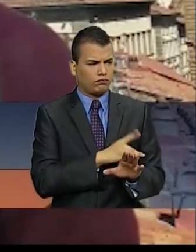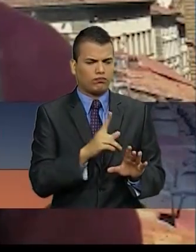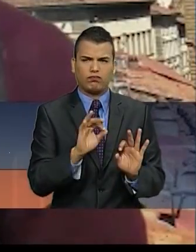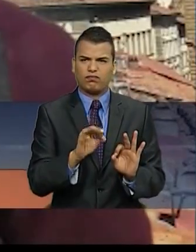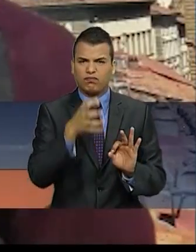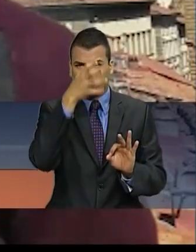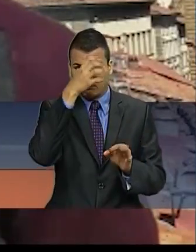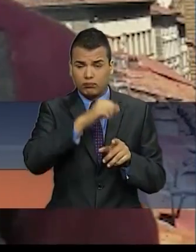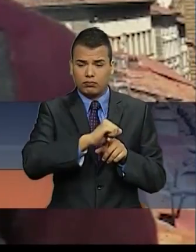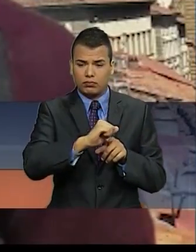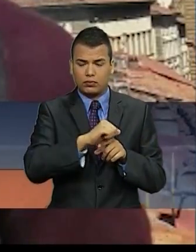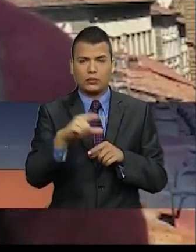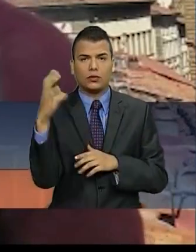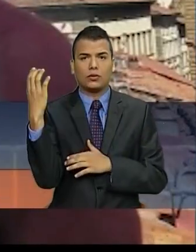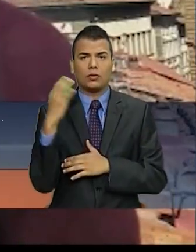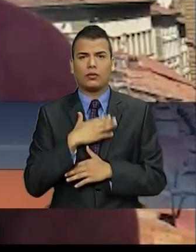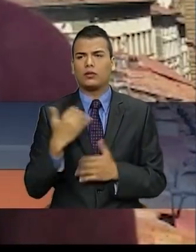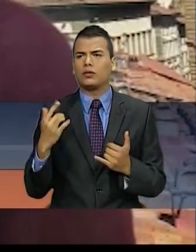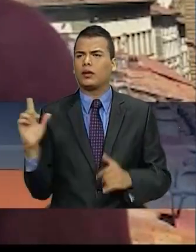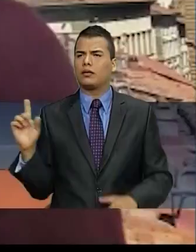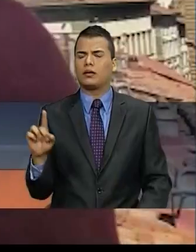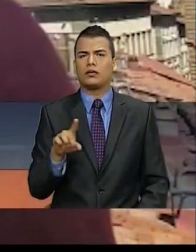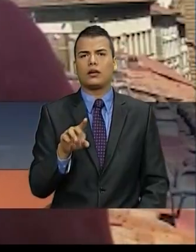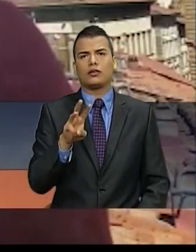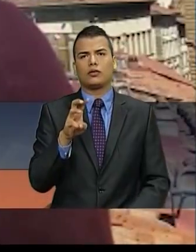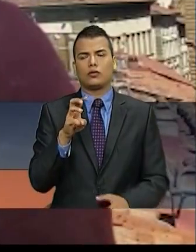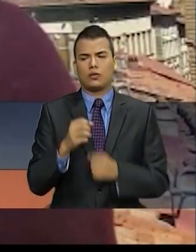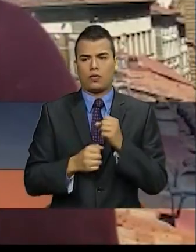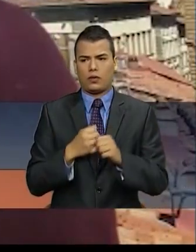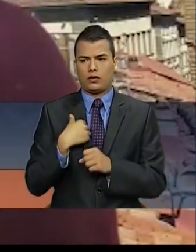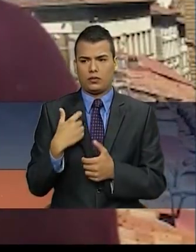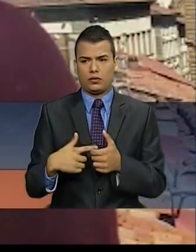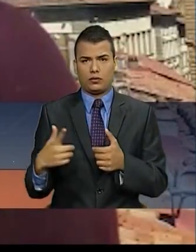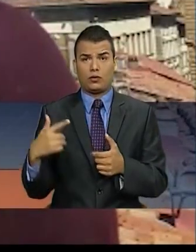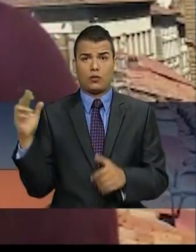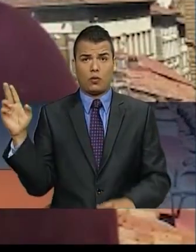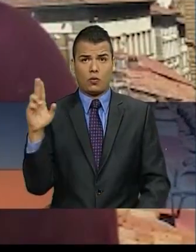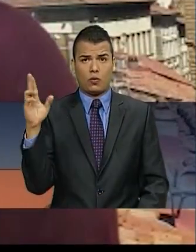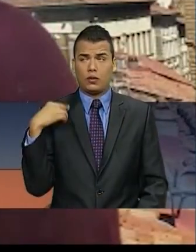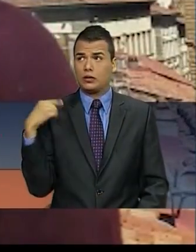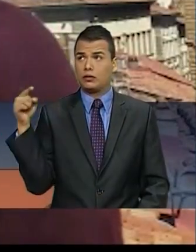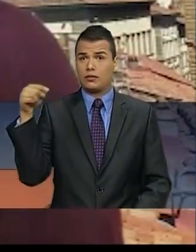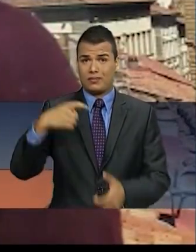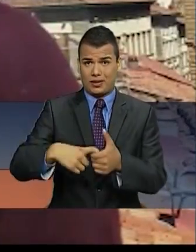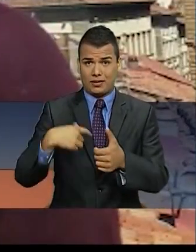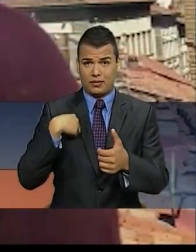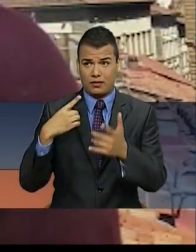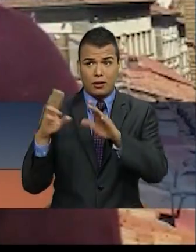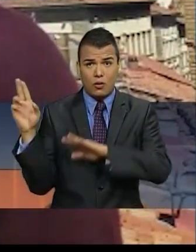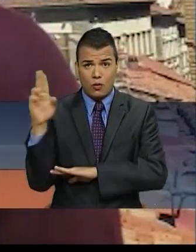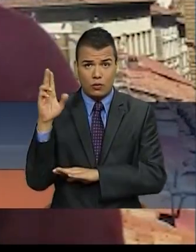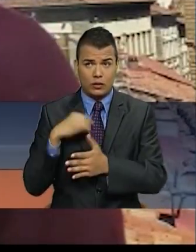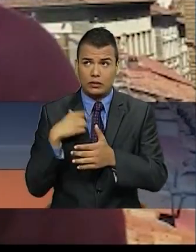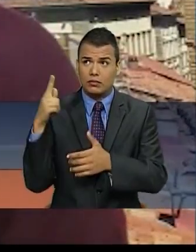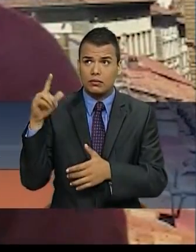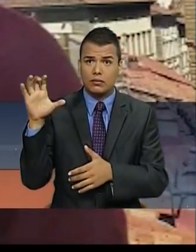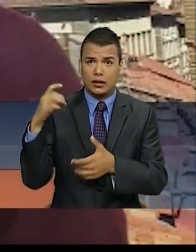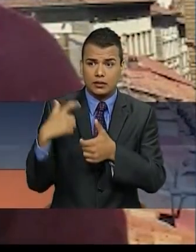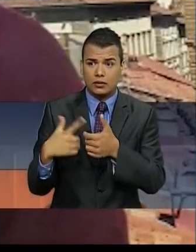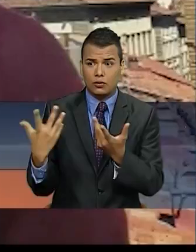cuando llego a Uruguay tengo 18 años y llegar a Uruguay yo creo que me ha enseñado